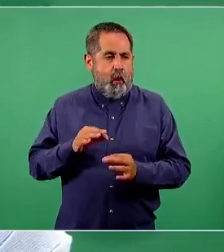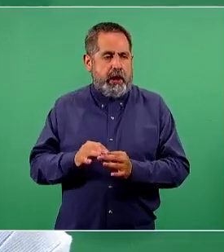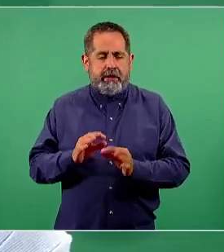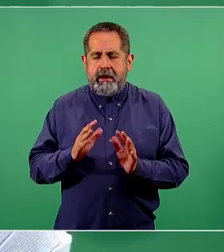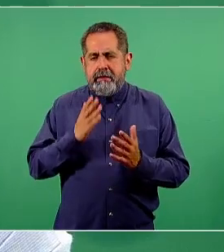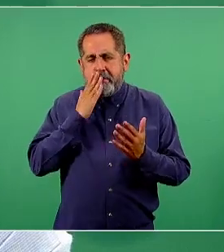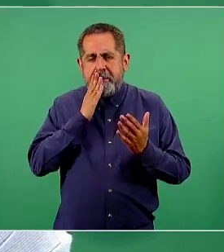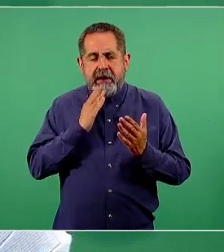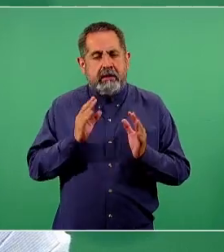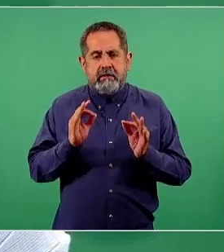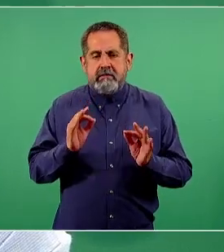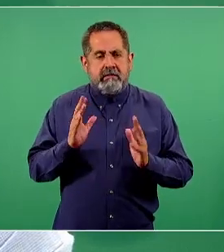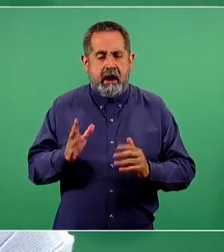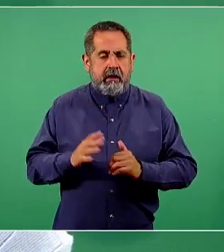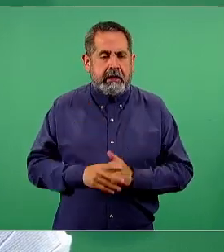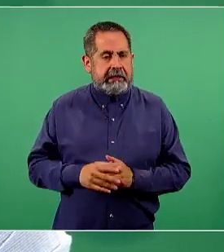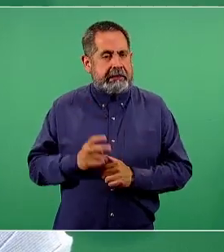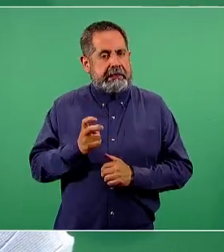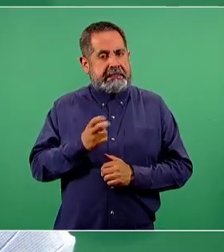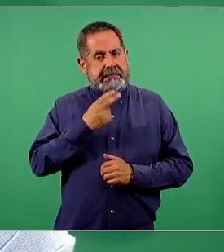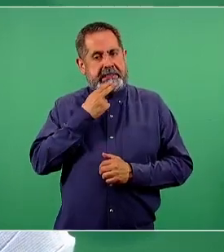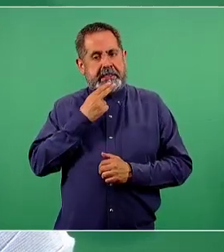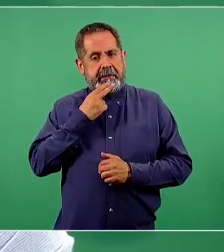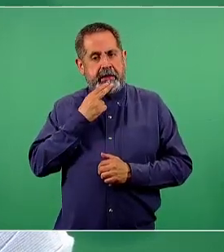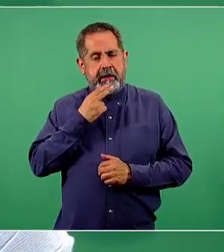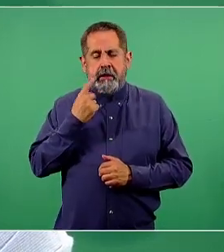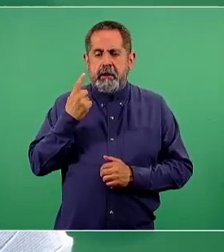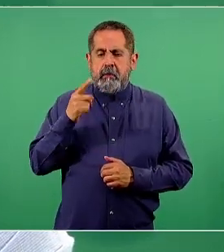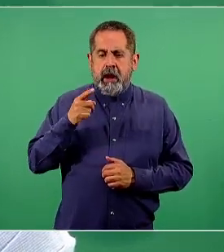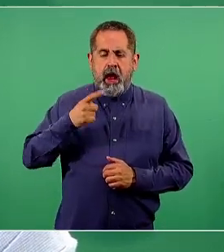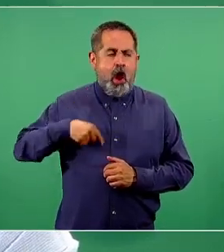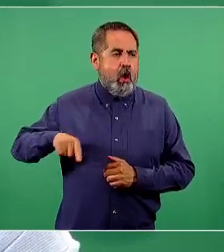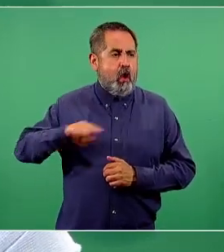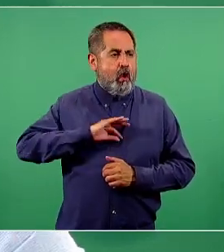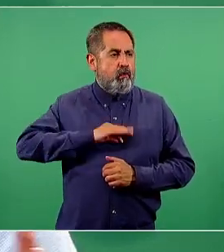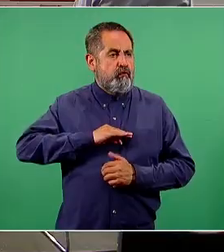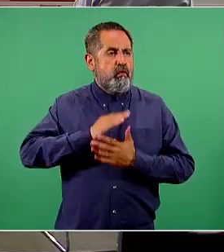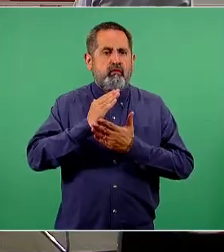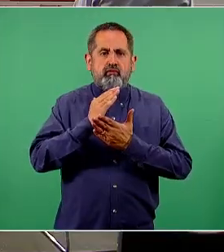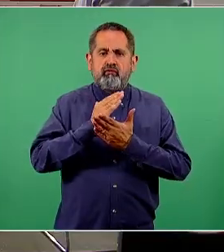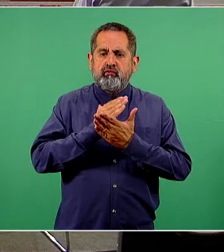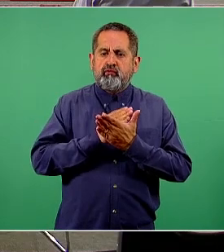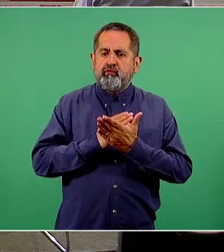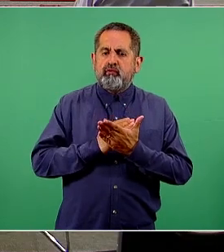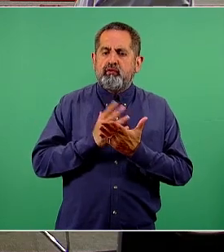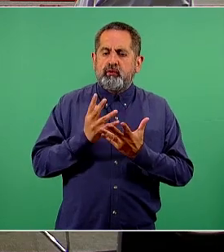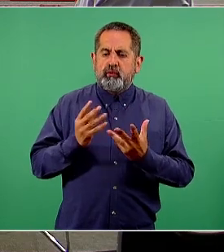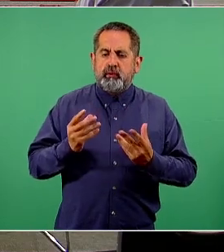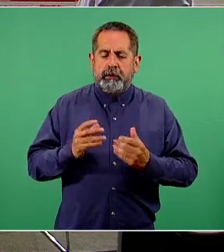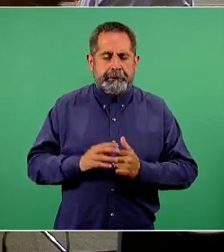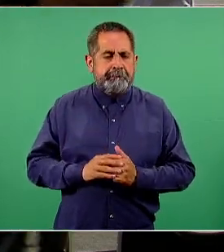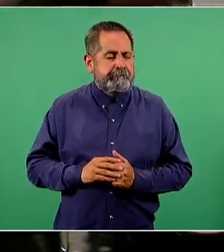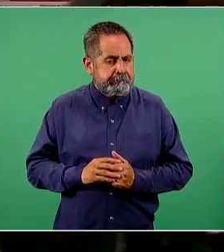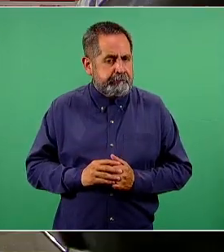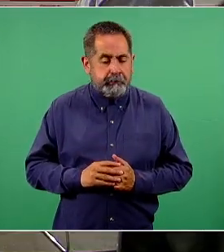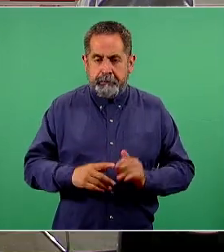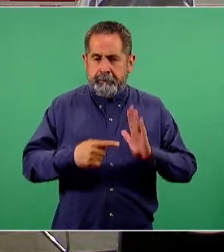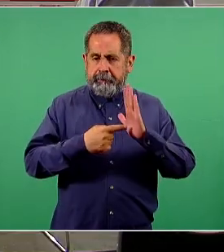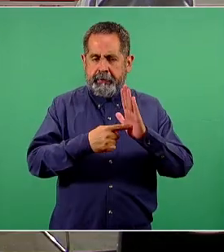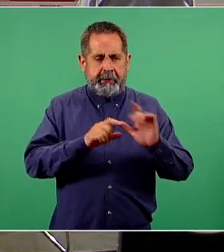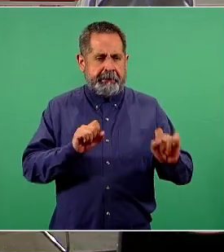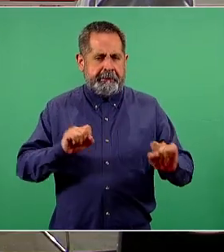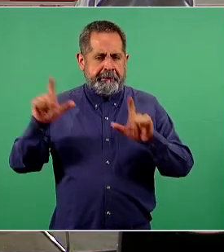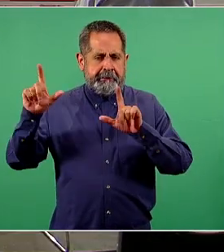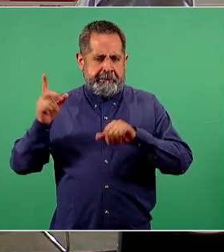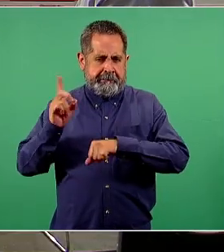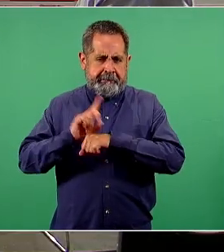eso también es un elemento que contribuye a que reduzca la epidemia. Esa es la idea general. Vamos a presentar el informe